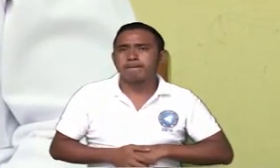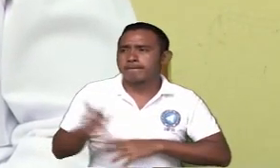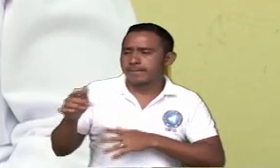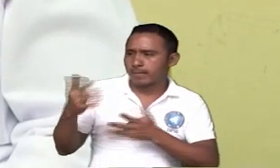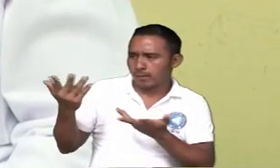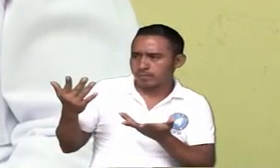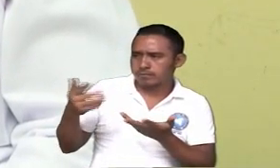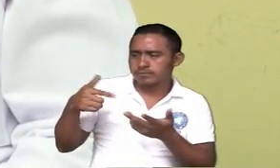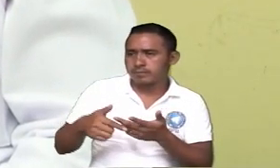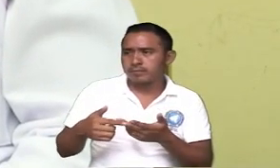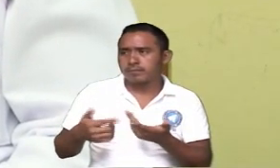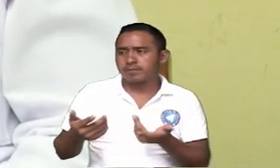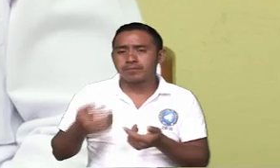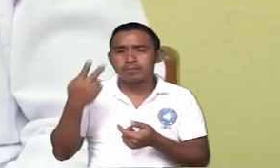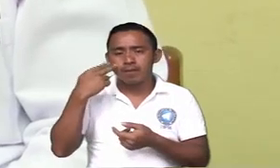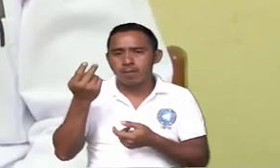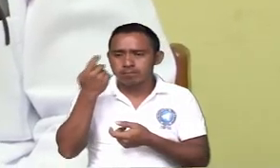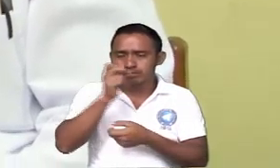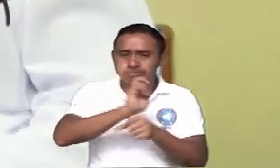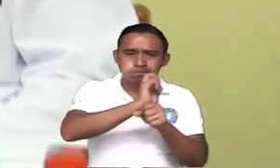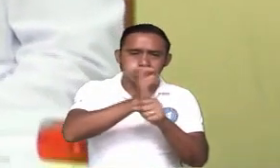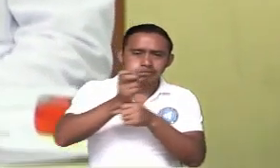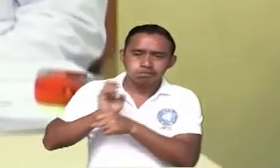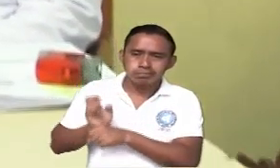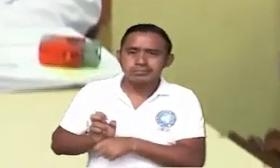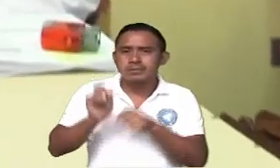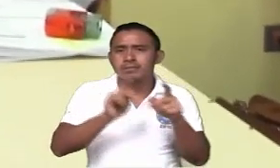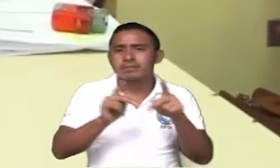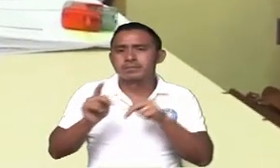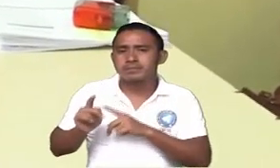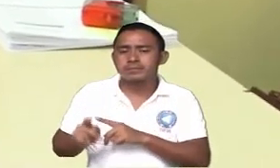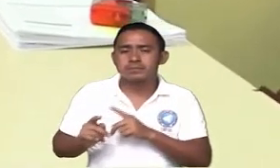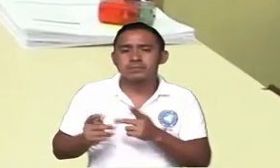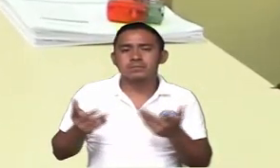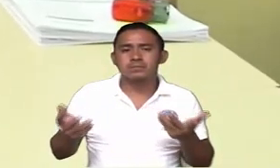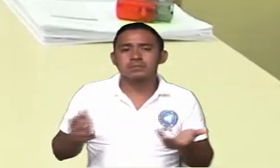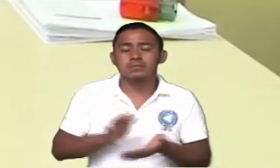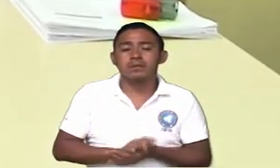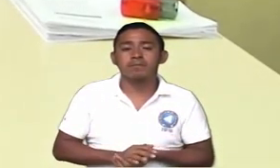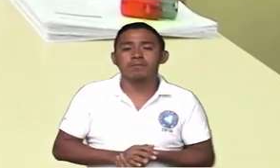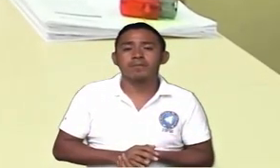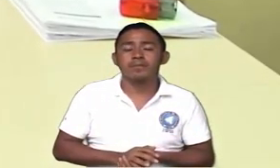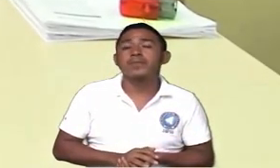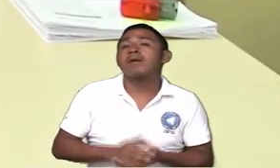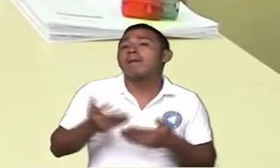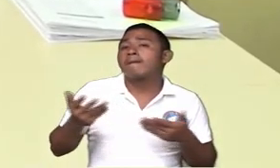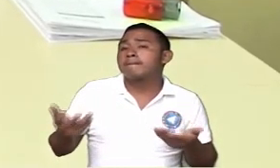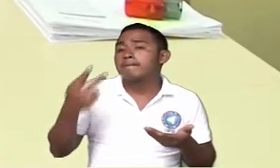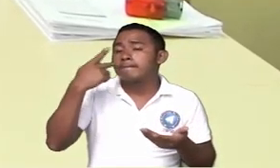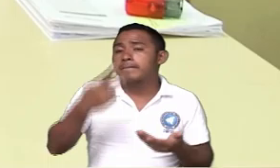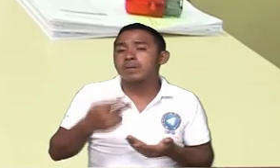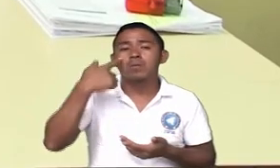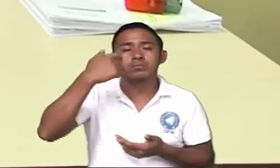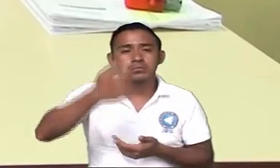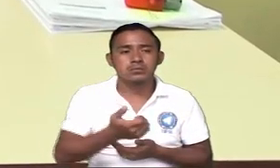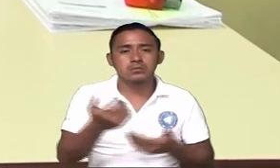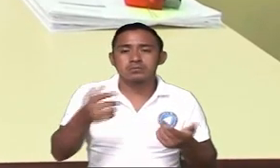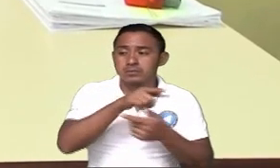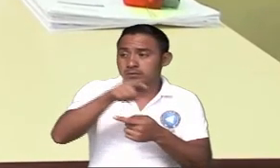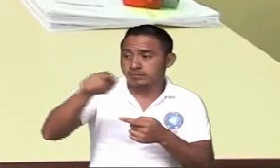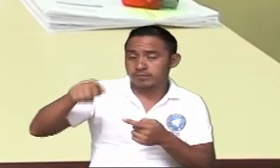vayamos a un pequeño sondeo que le hicimos a la población precisamente para conocer de parte de